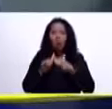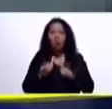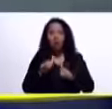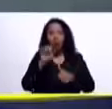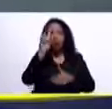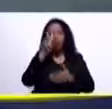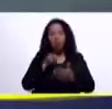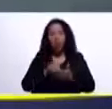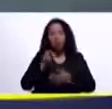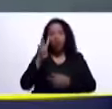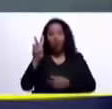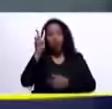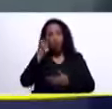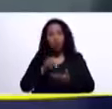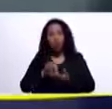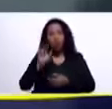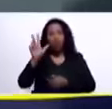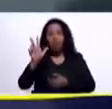2002-2003.